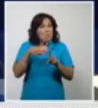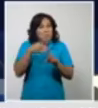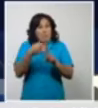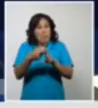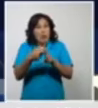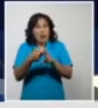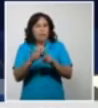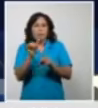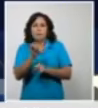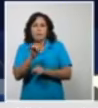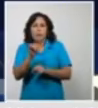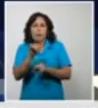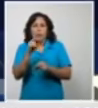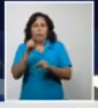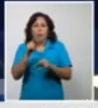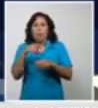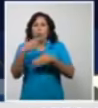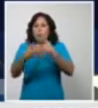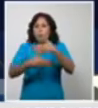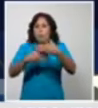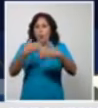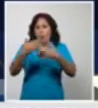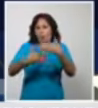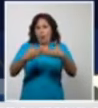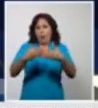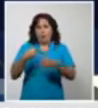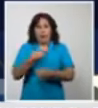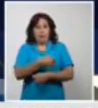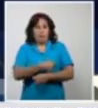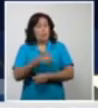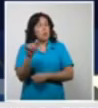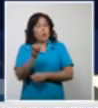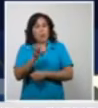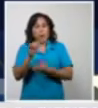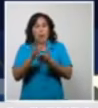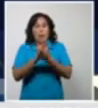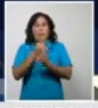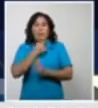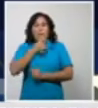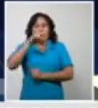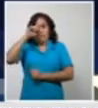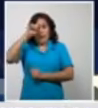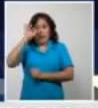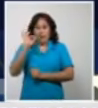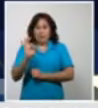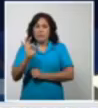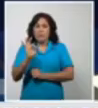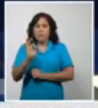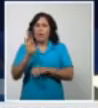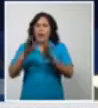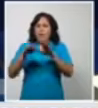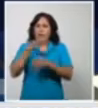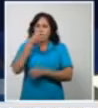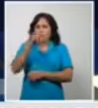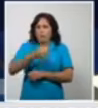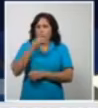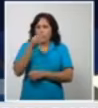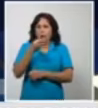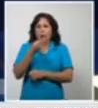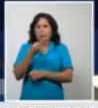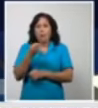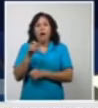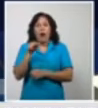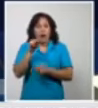síndrome respiratorio de Oriente Medio, el MERS, que como hemos dicho otras veces, ha estado más bien